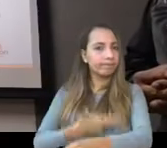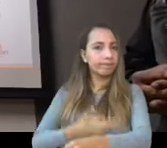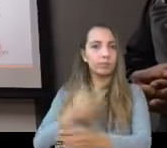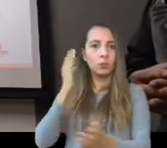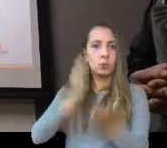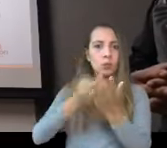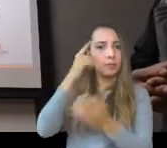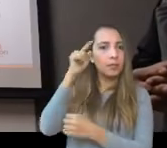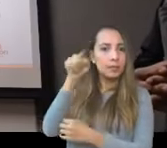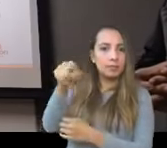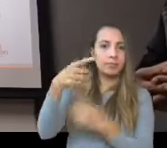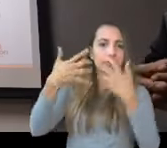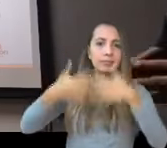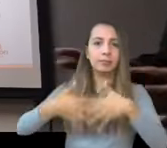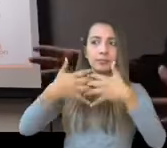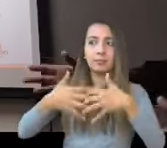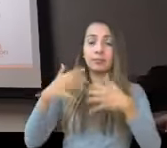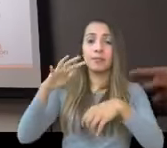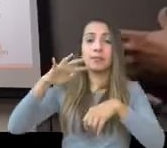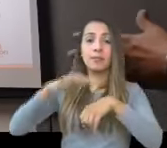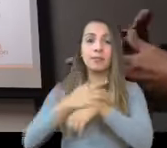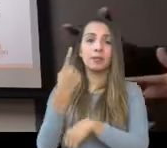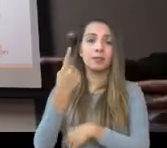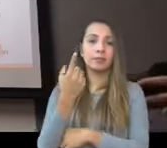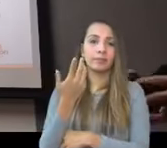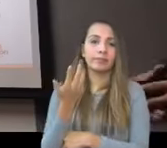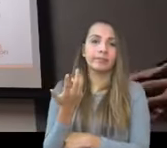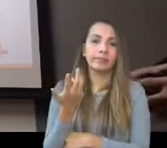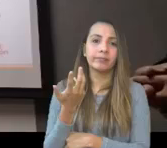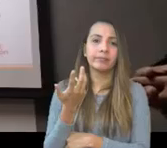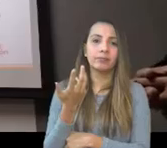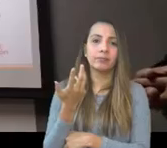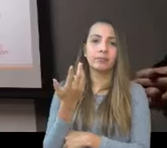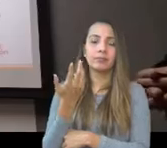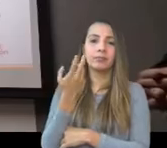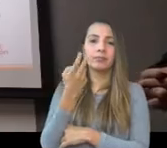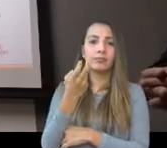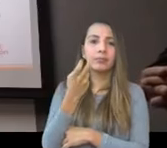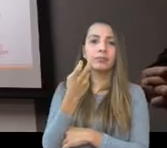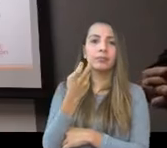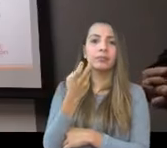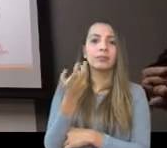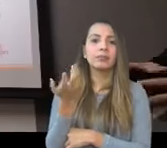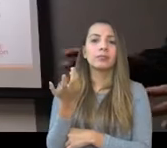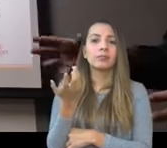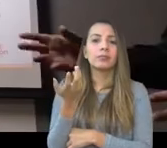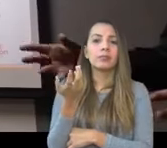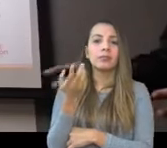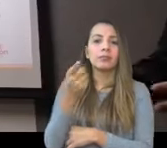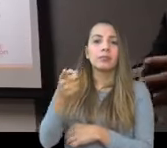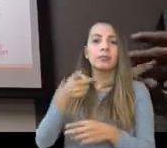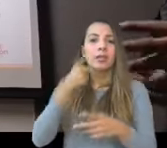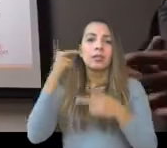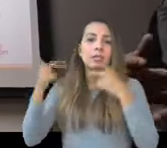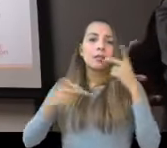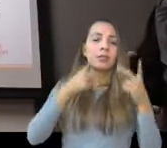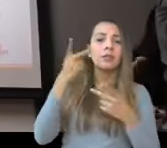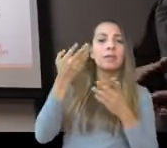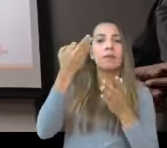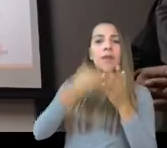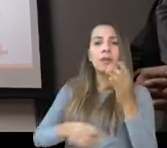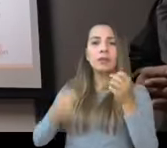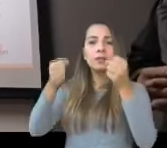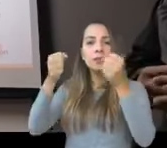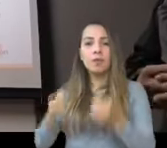empresa, porque pues están argumentando porque hace falta seguridad para